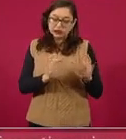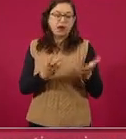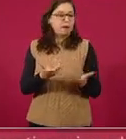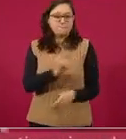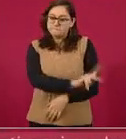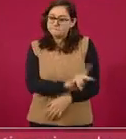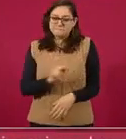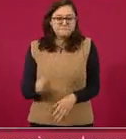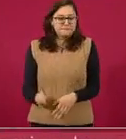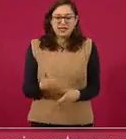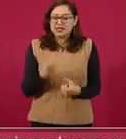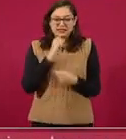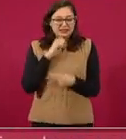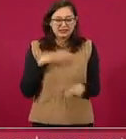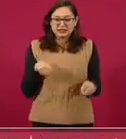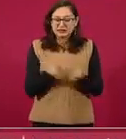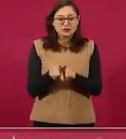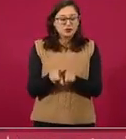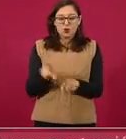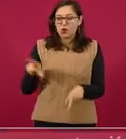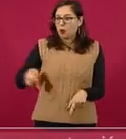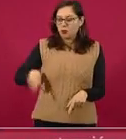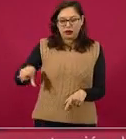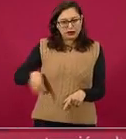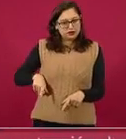porque si no, no camina,